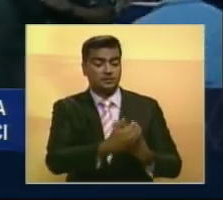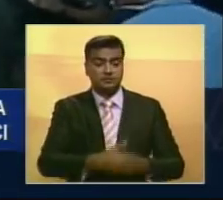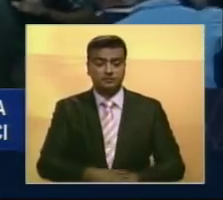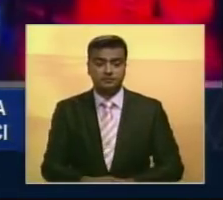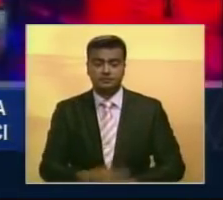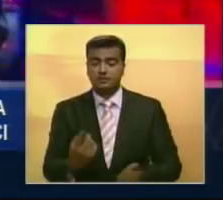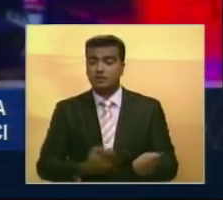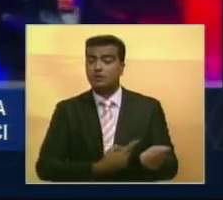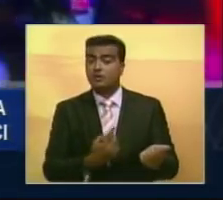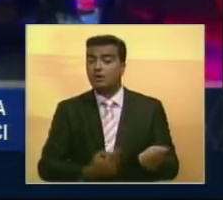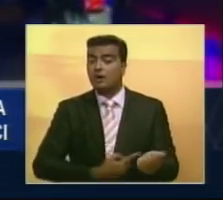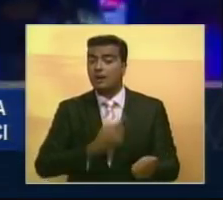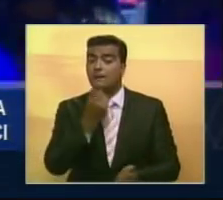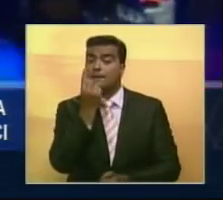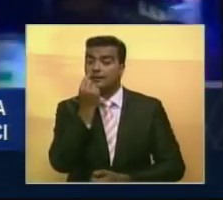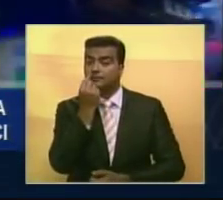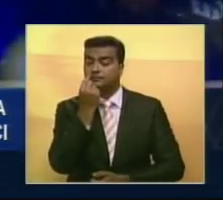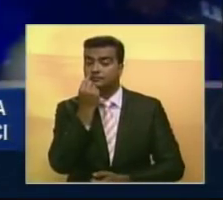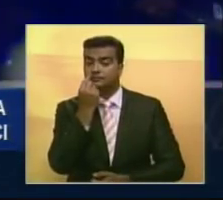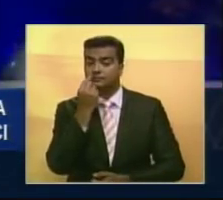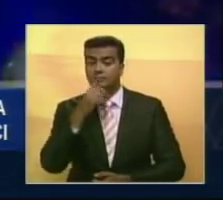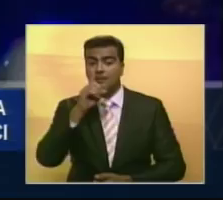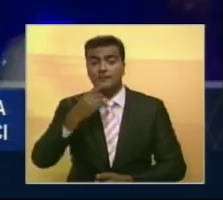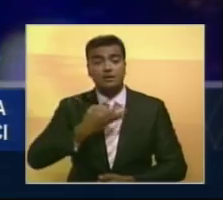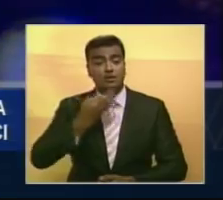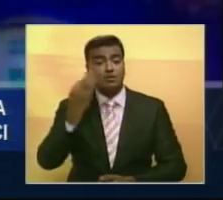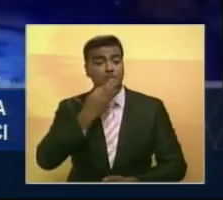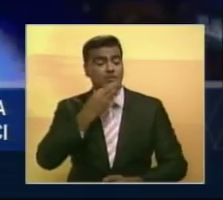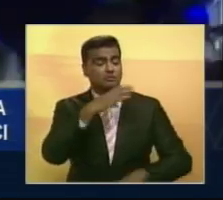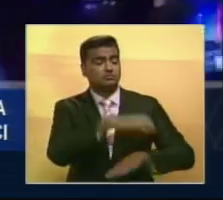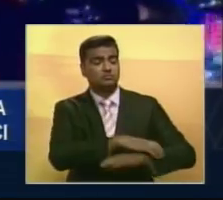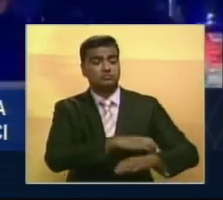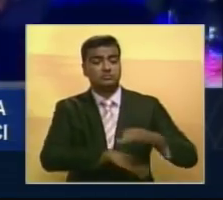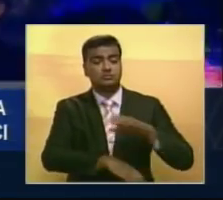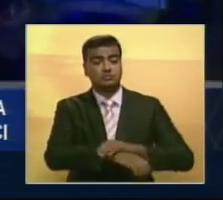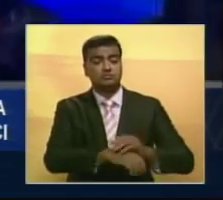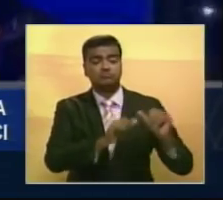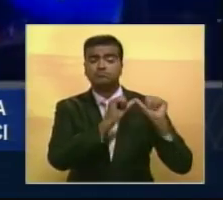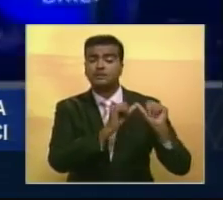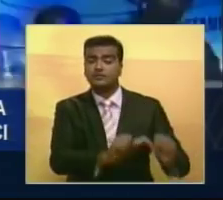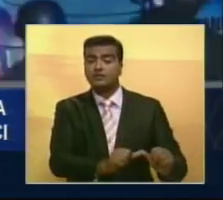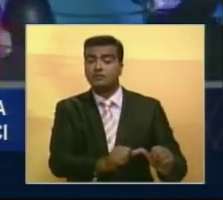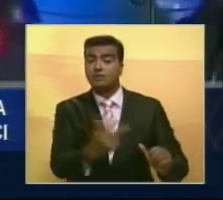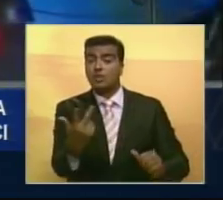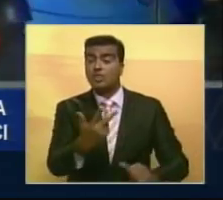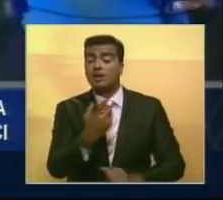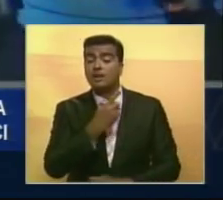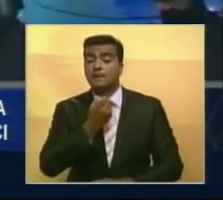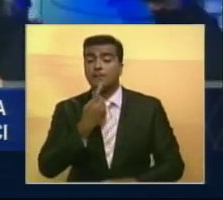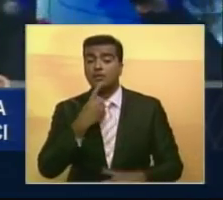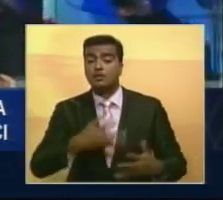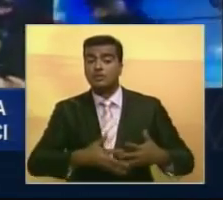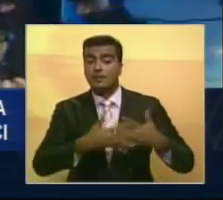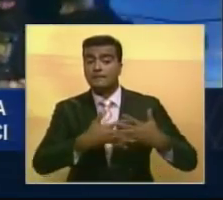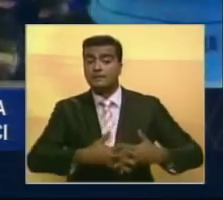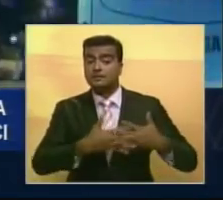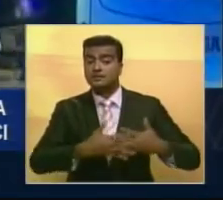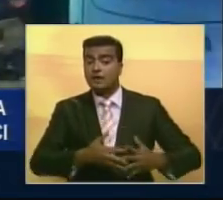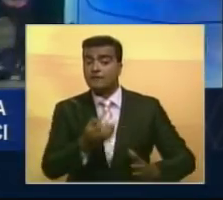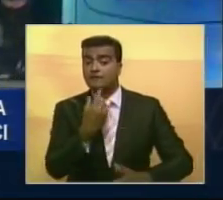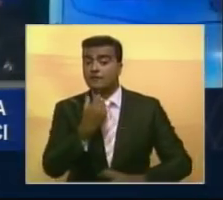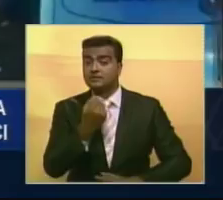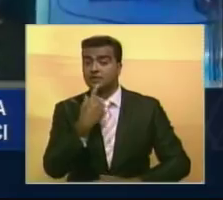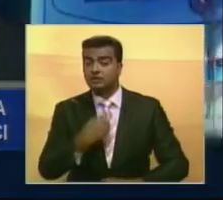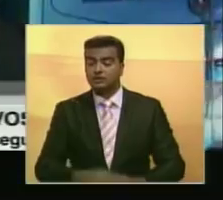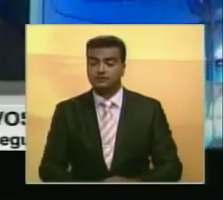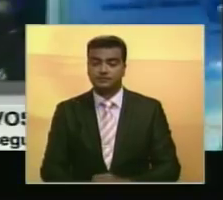Los hermanos Lanata y Chilinchali cumplen una condena de cadena perpetua por un triple homicidio de empresarios farmacéuticos en la